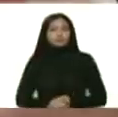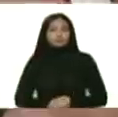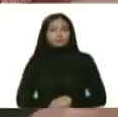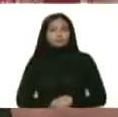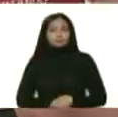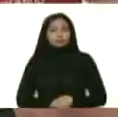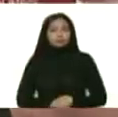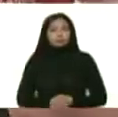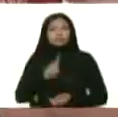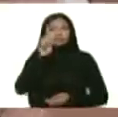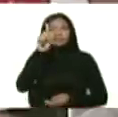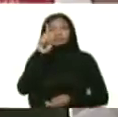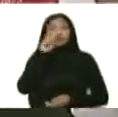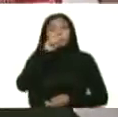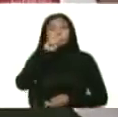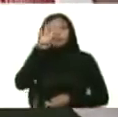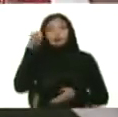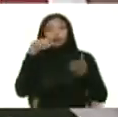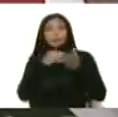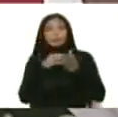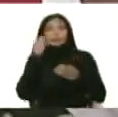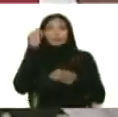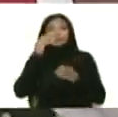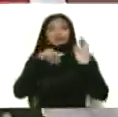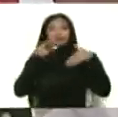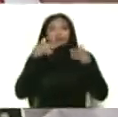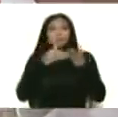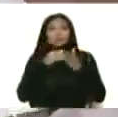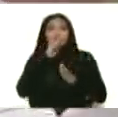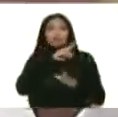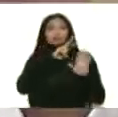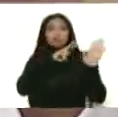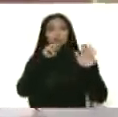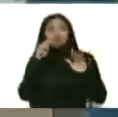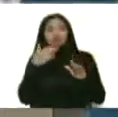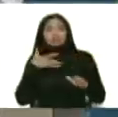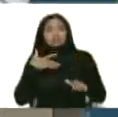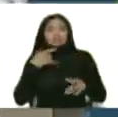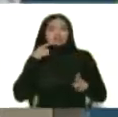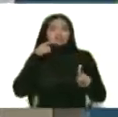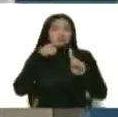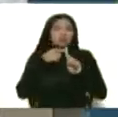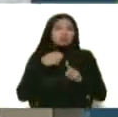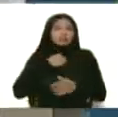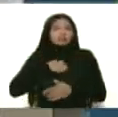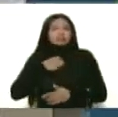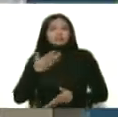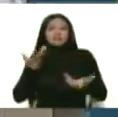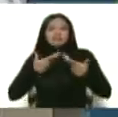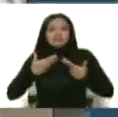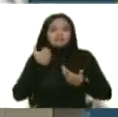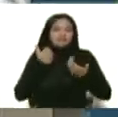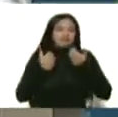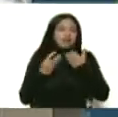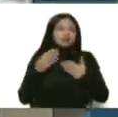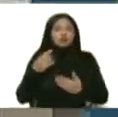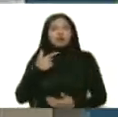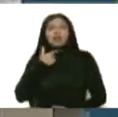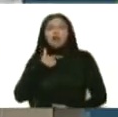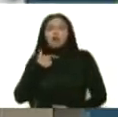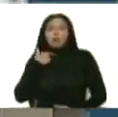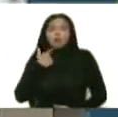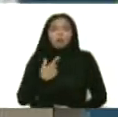de estas 124.000 pensamos que 18.572 tenían síntomas inespecíficos, malestar, fiebre, dolor de